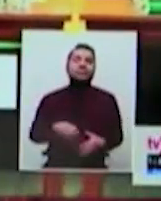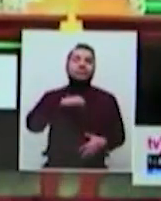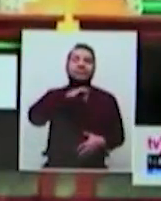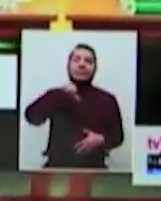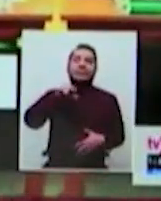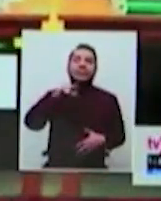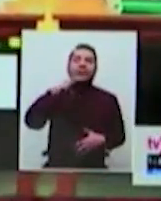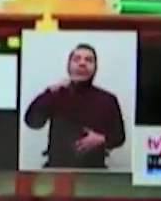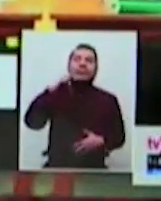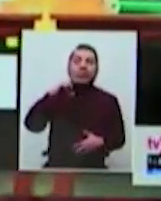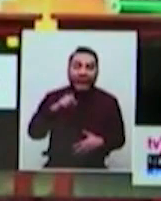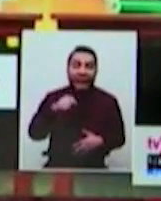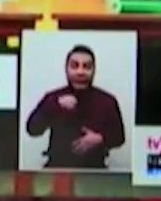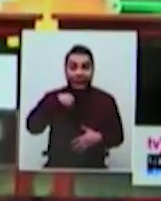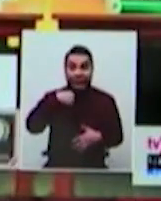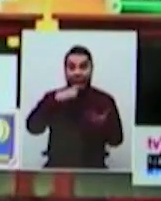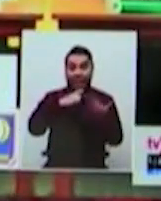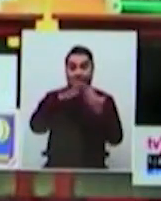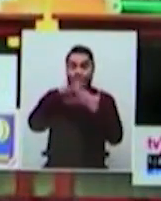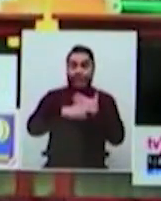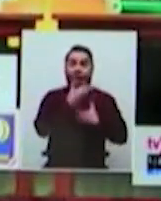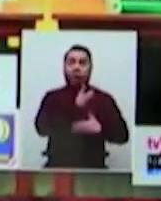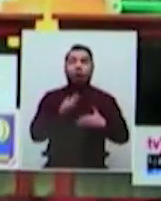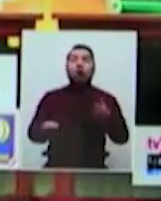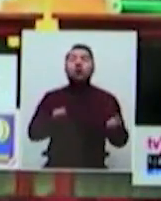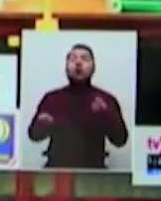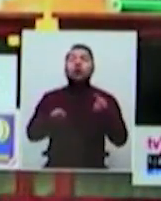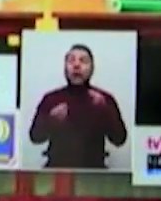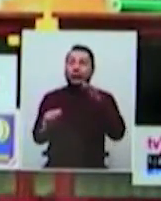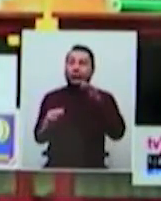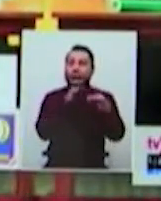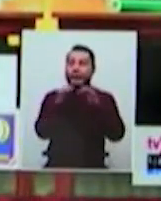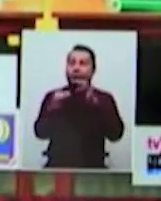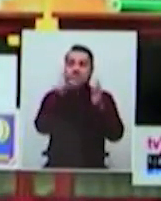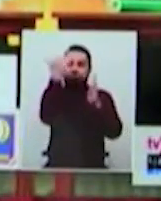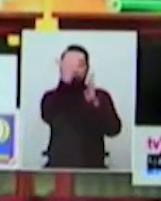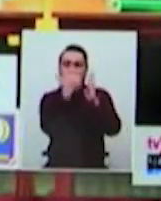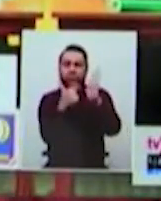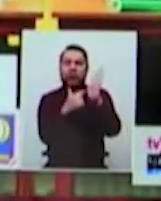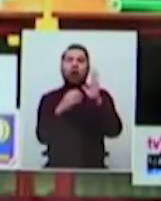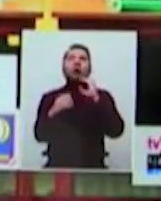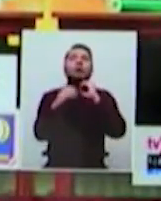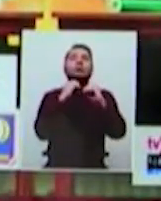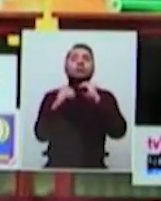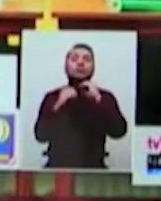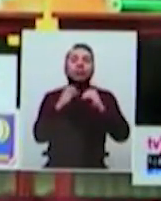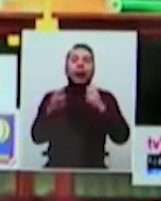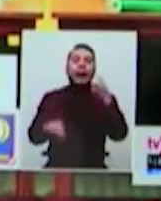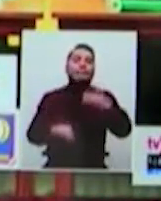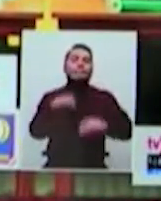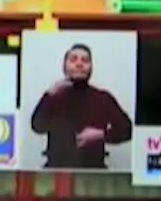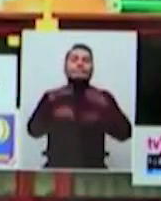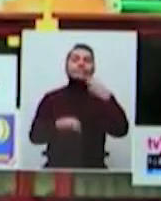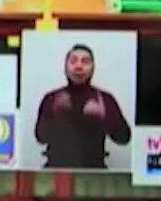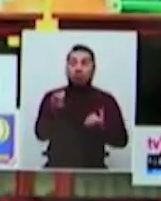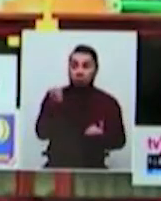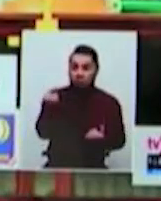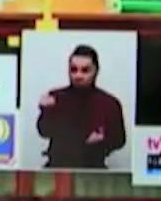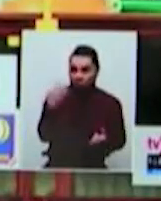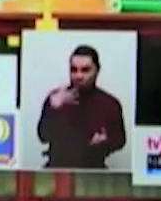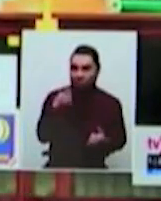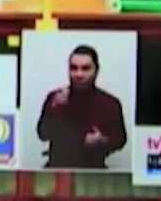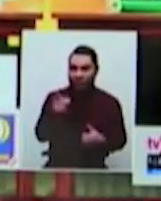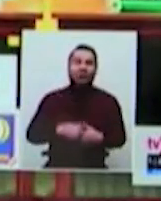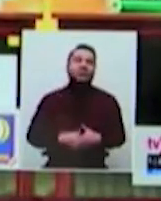es absolutamente lógica. El general Urresti quiso decir de que eso no estaba acordado con el Jurado Nacional de